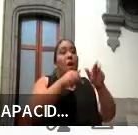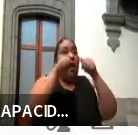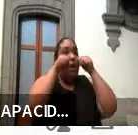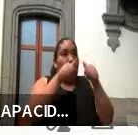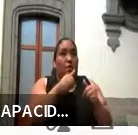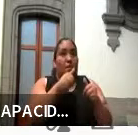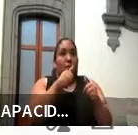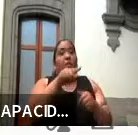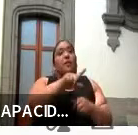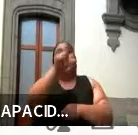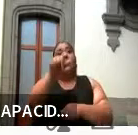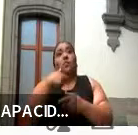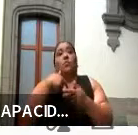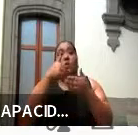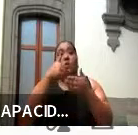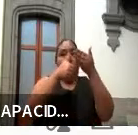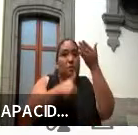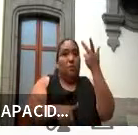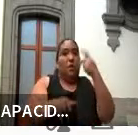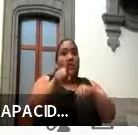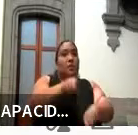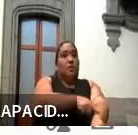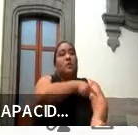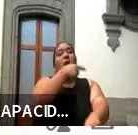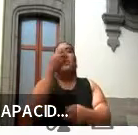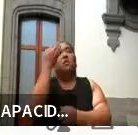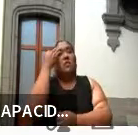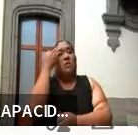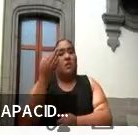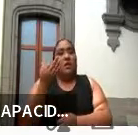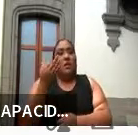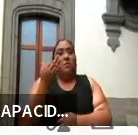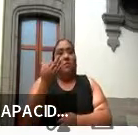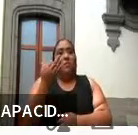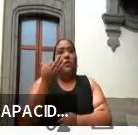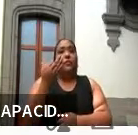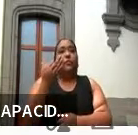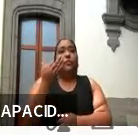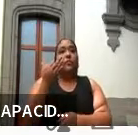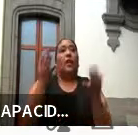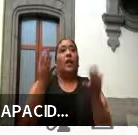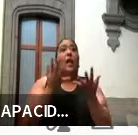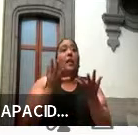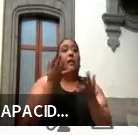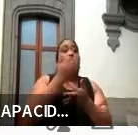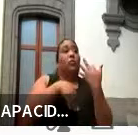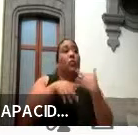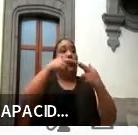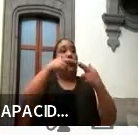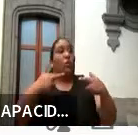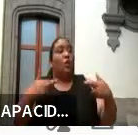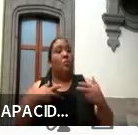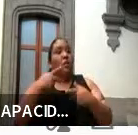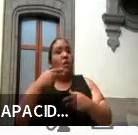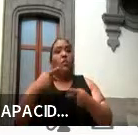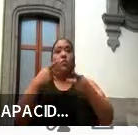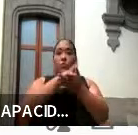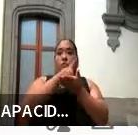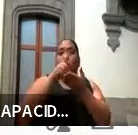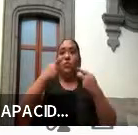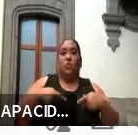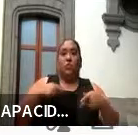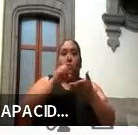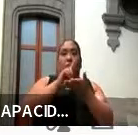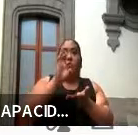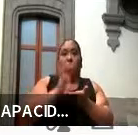impacto, que son más a largo plazo, en relación a respetar, proteger y hacer efectivo los derechos de las personas con discapacidad, como en este